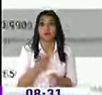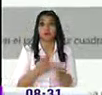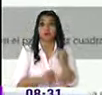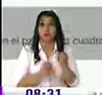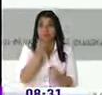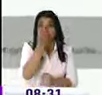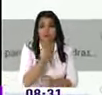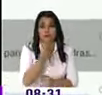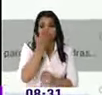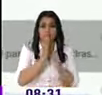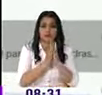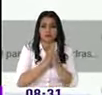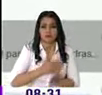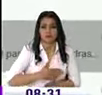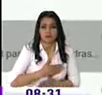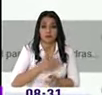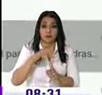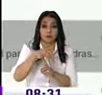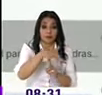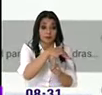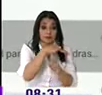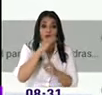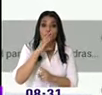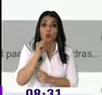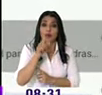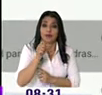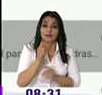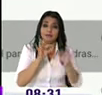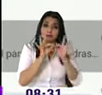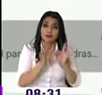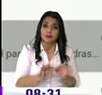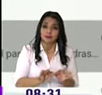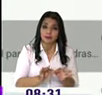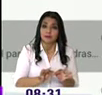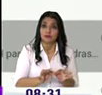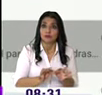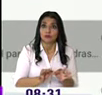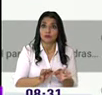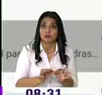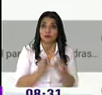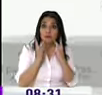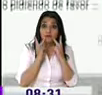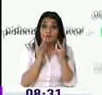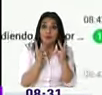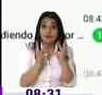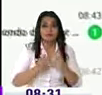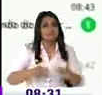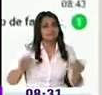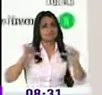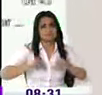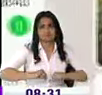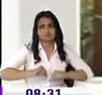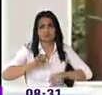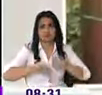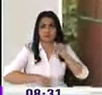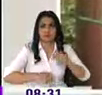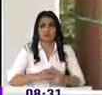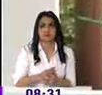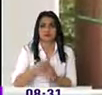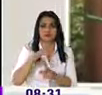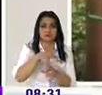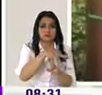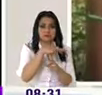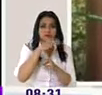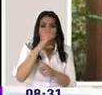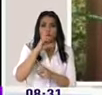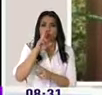por favor, en el parque las cuadras de mantenimiento en el estanque, ya que, como pueden ver, está en muy mal estado. Parque de las cuadras,